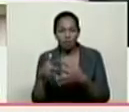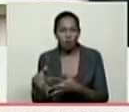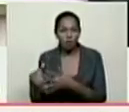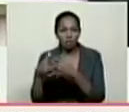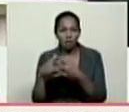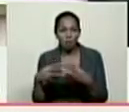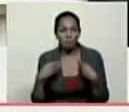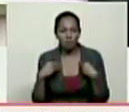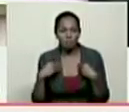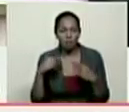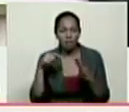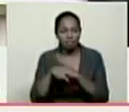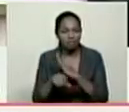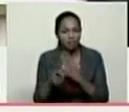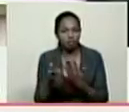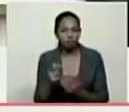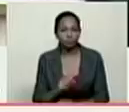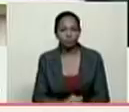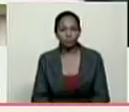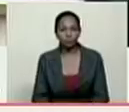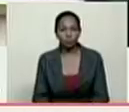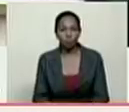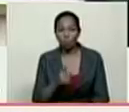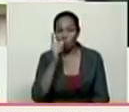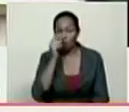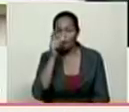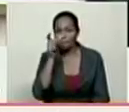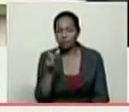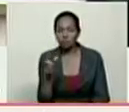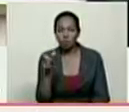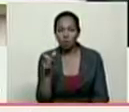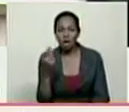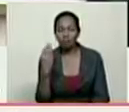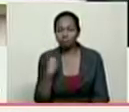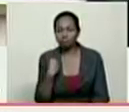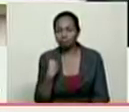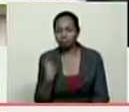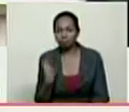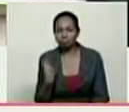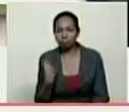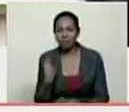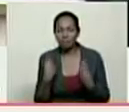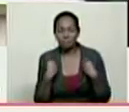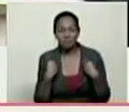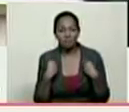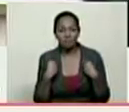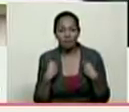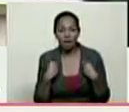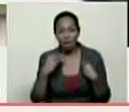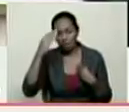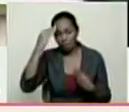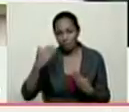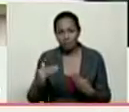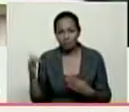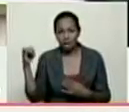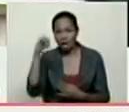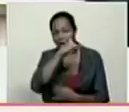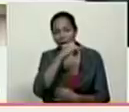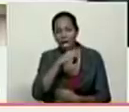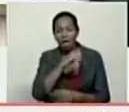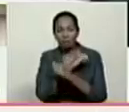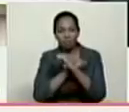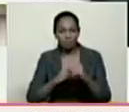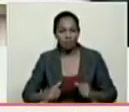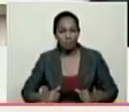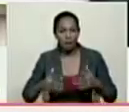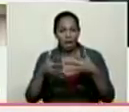Estados Unidos de Norteamérica. Una persona que aparentemente es un oficial de la Fuerza Aérea de los Estados Unidos de Norteamérica,